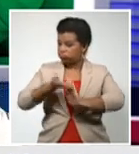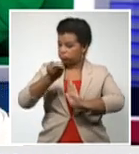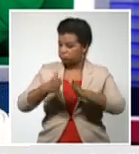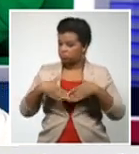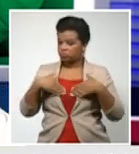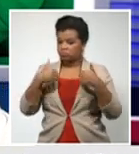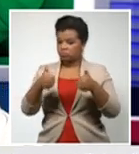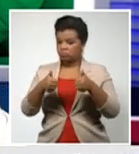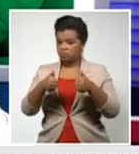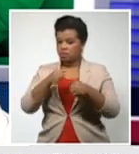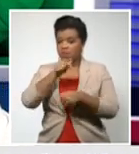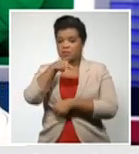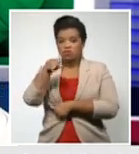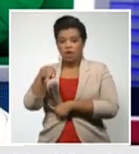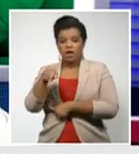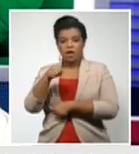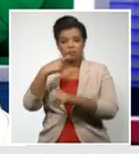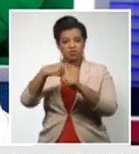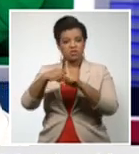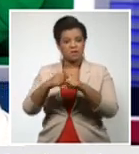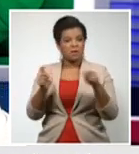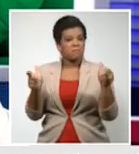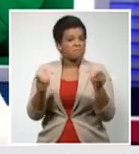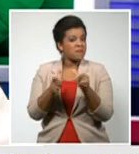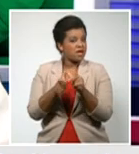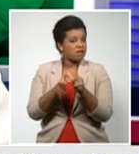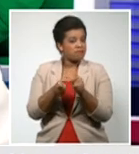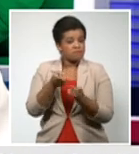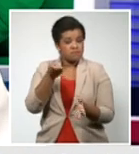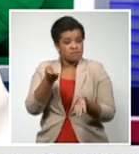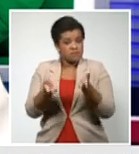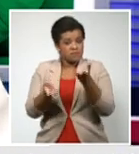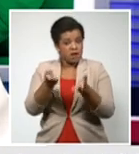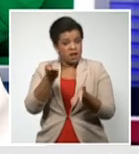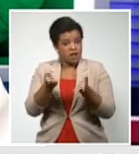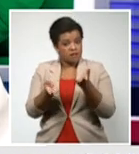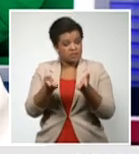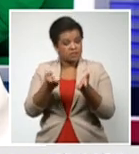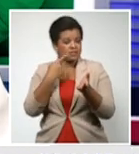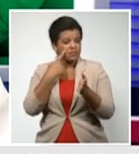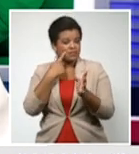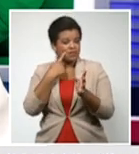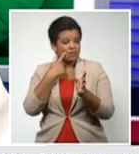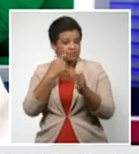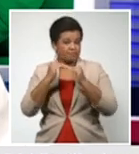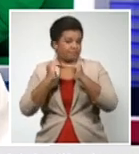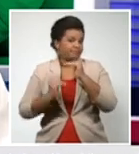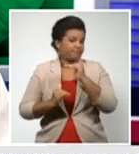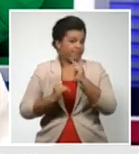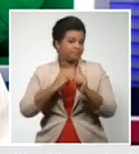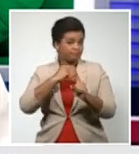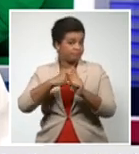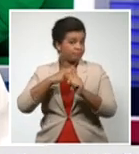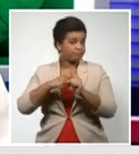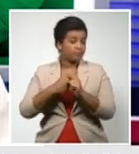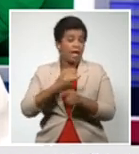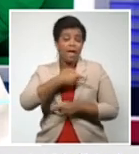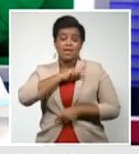se diagnostican. Y por lo tanto el balance de activos disminuye. Ayer se